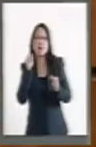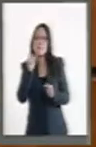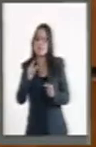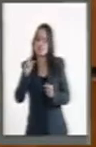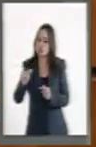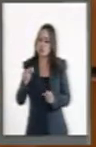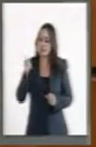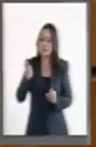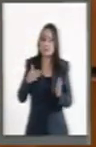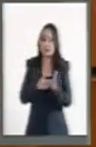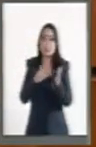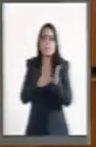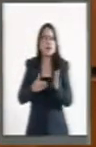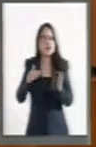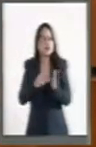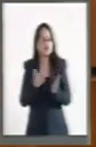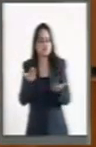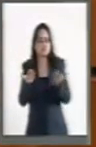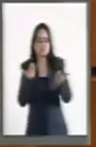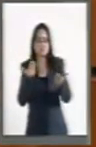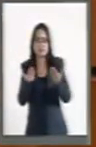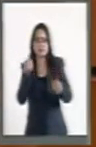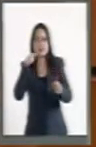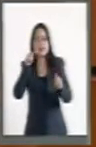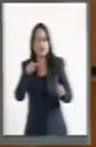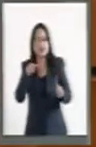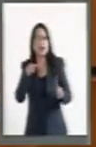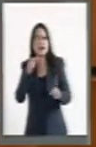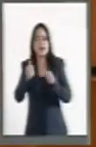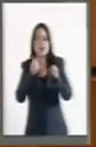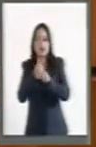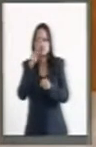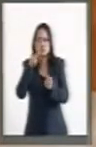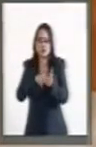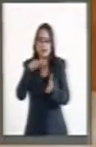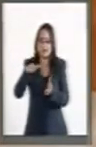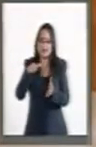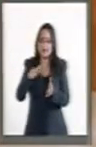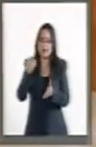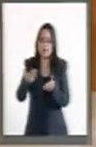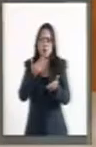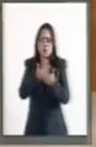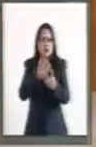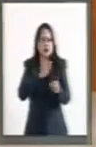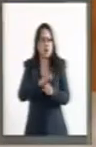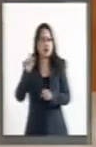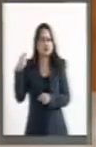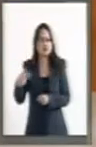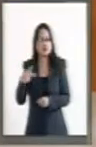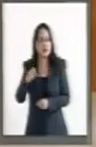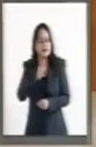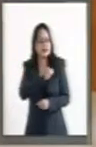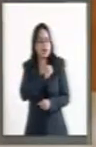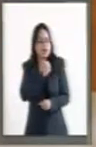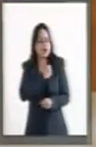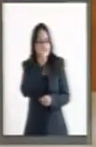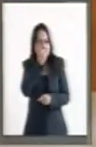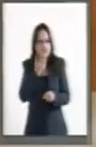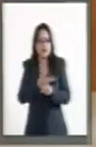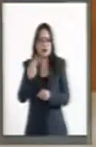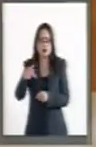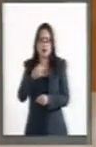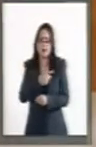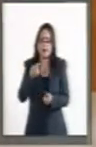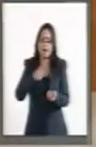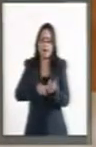millones de pesos, quisiera compararlo, para 2017 se propone que solo la Secretaría de Salud tenga 121